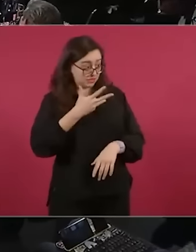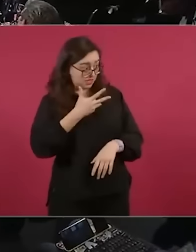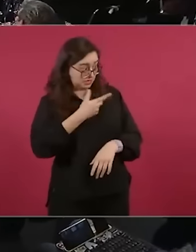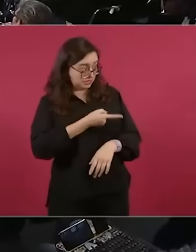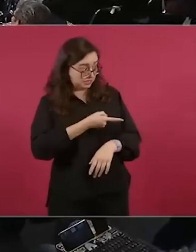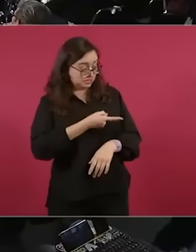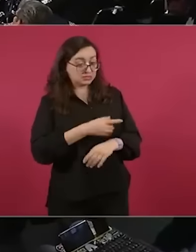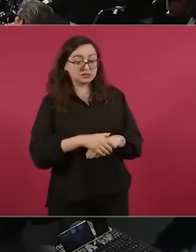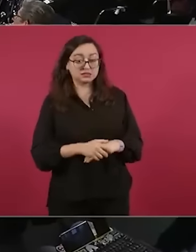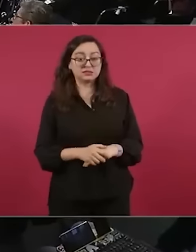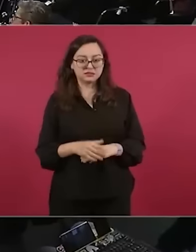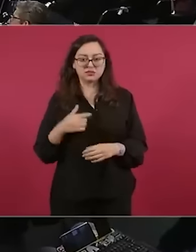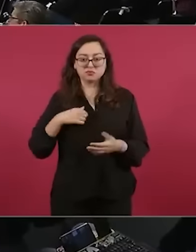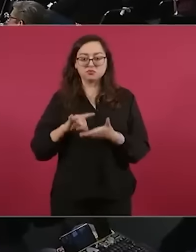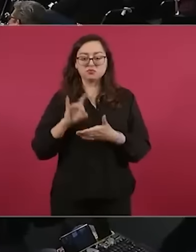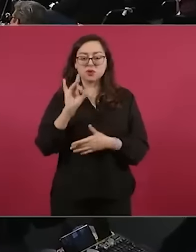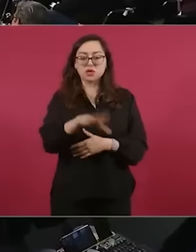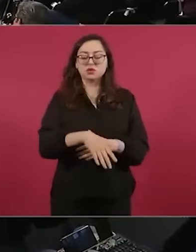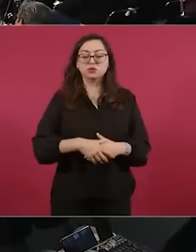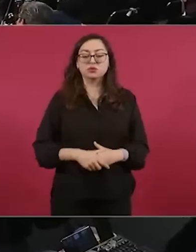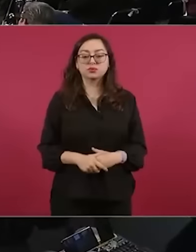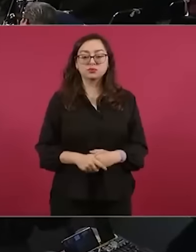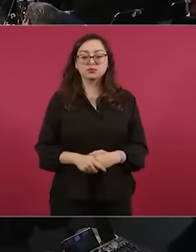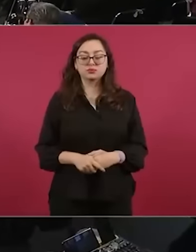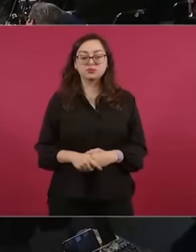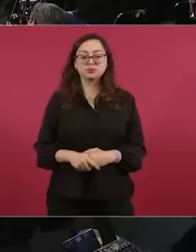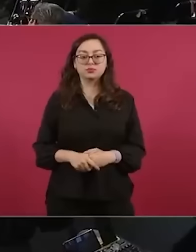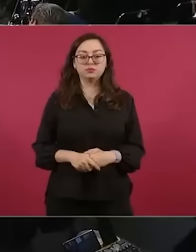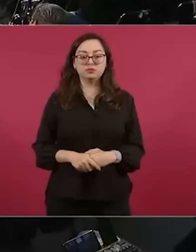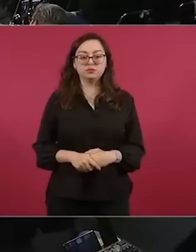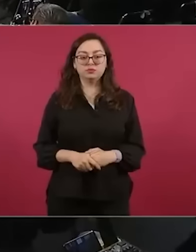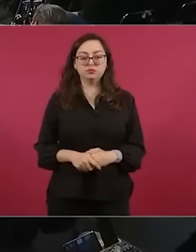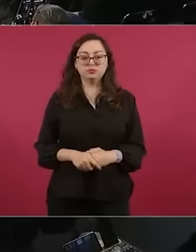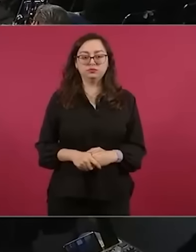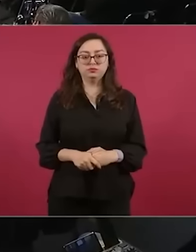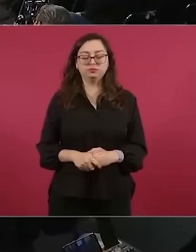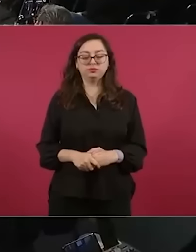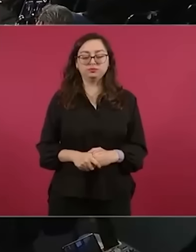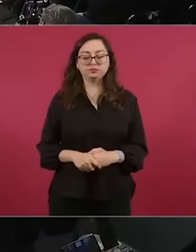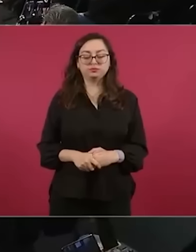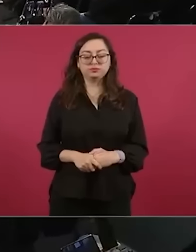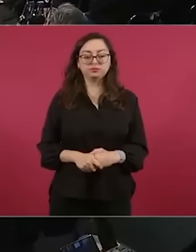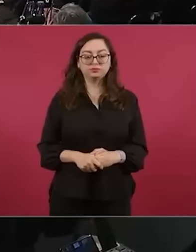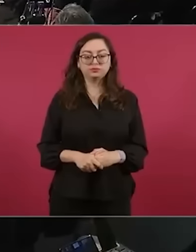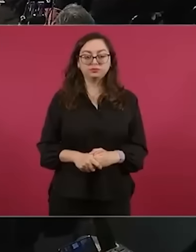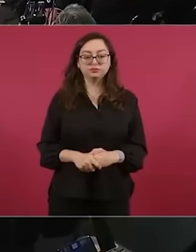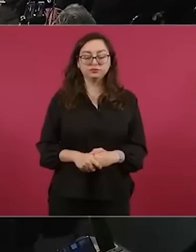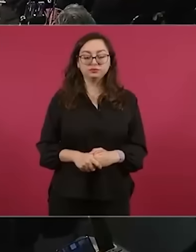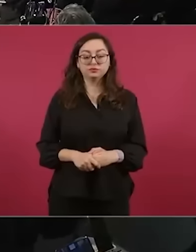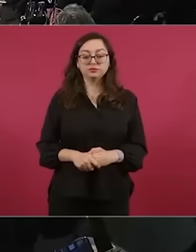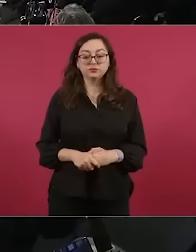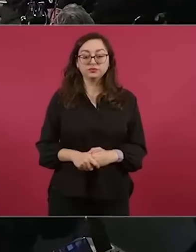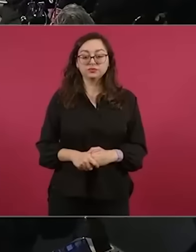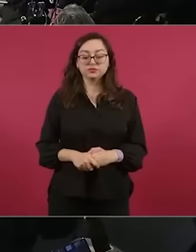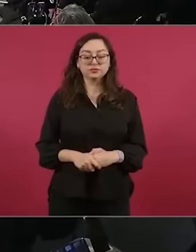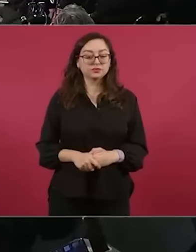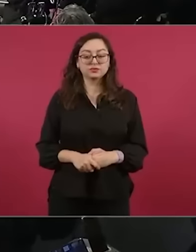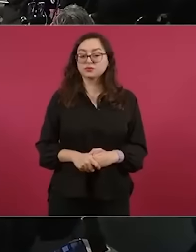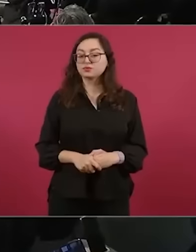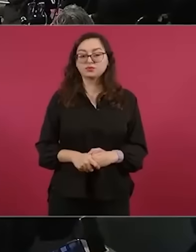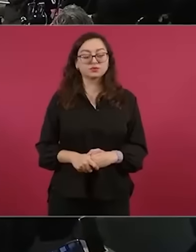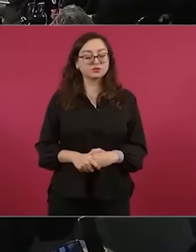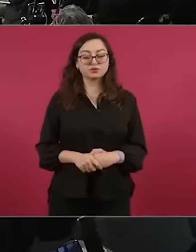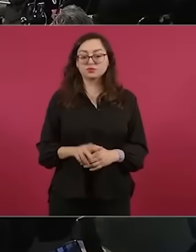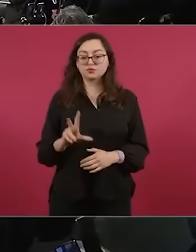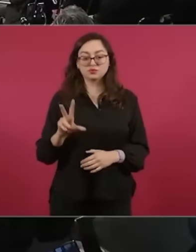ahorita es. mano. Pero entonces seguirá sin entregar los votos por el tema de Pegasus. Vamos a ver, no, pero estamos